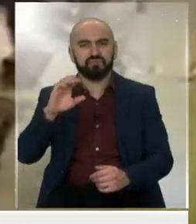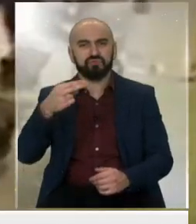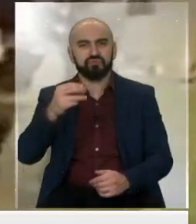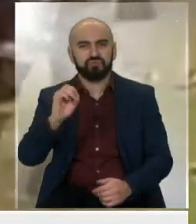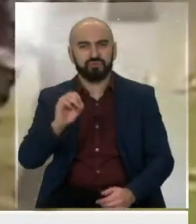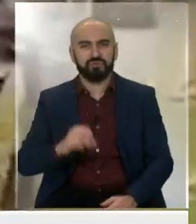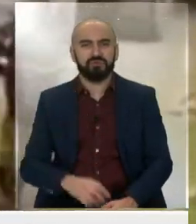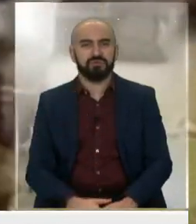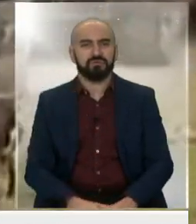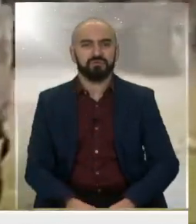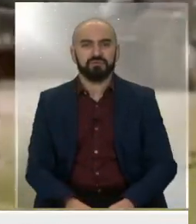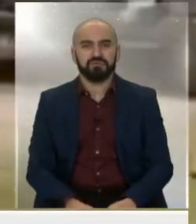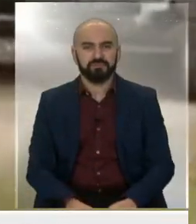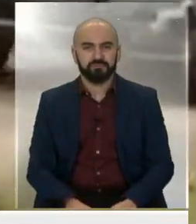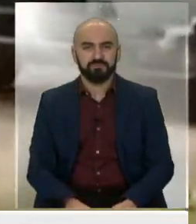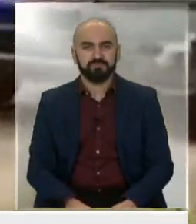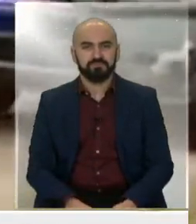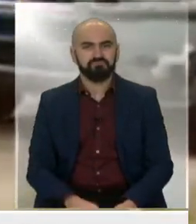Menchú!